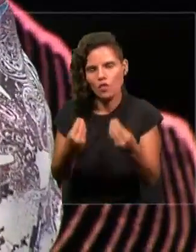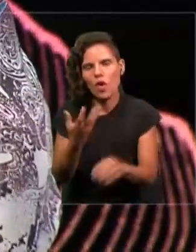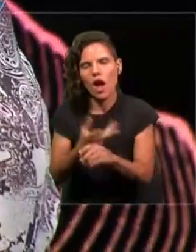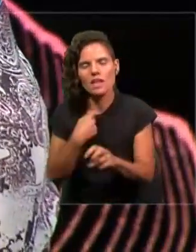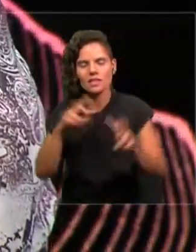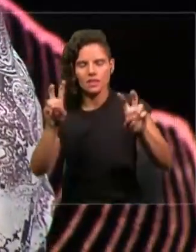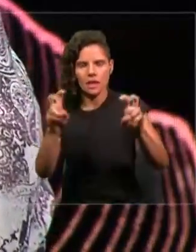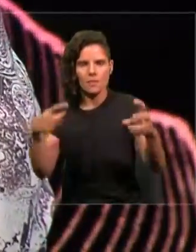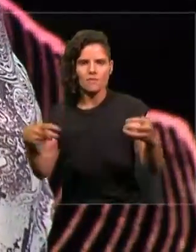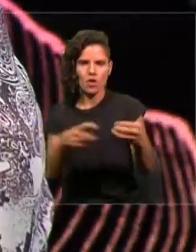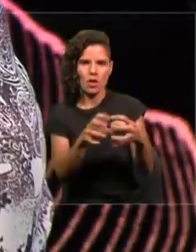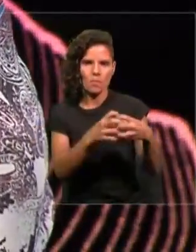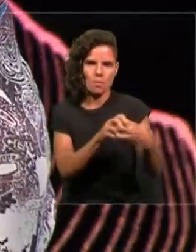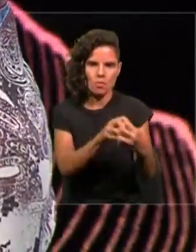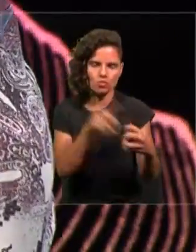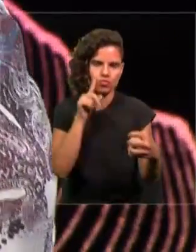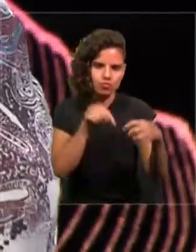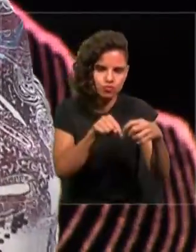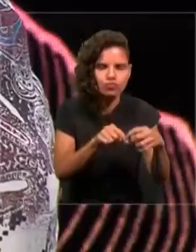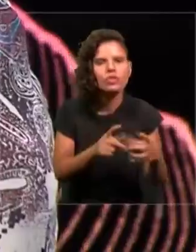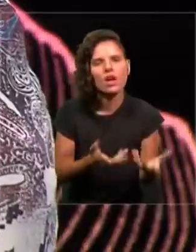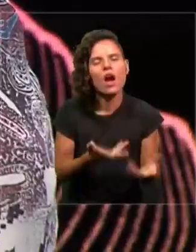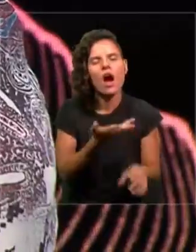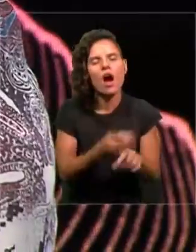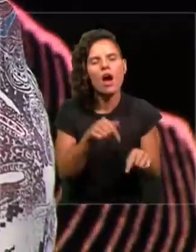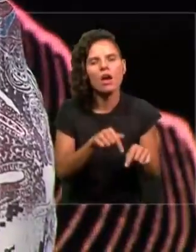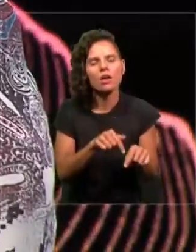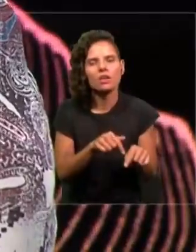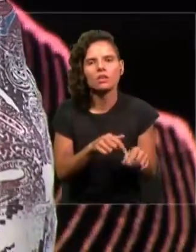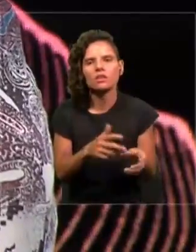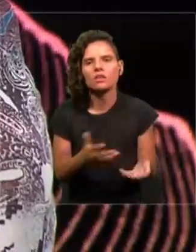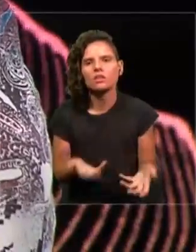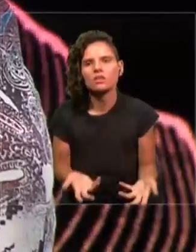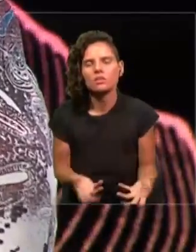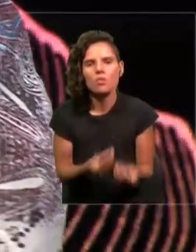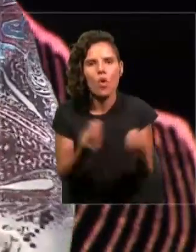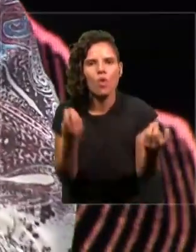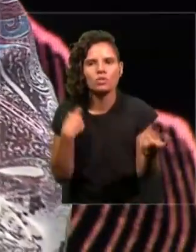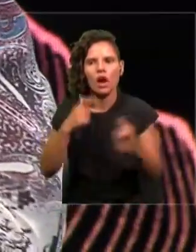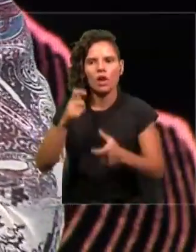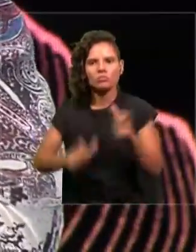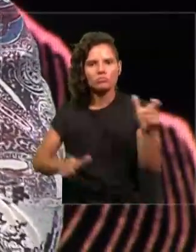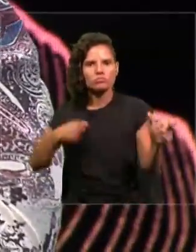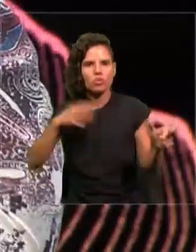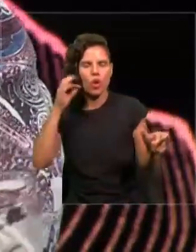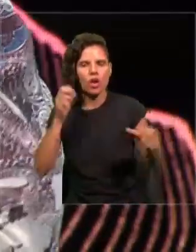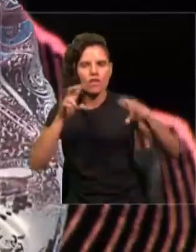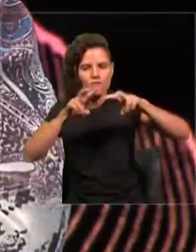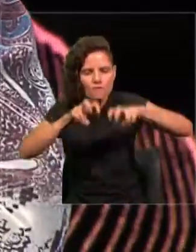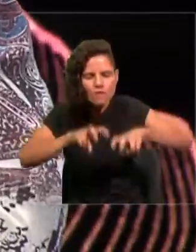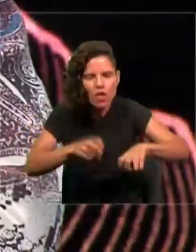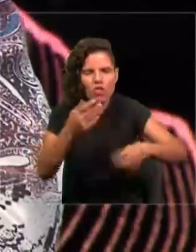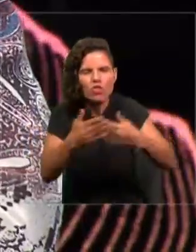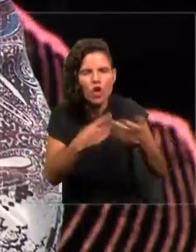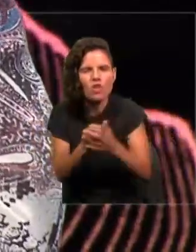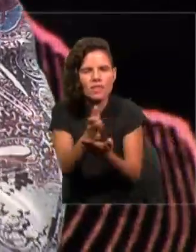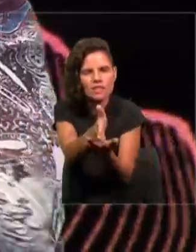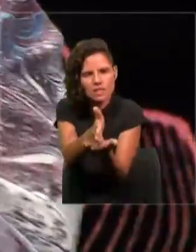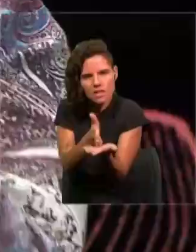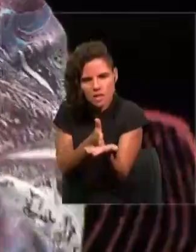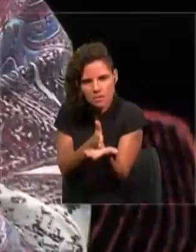la biología molecular muchísimos y muchísimas investigadoras que saben muy bien el límite de esa